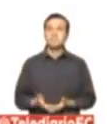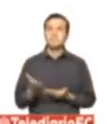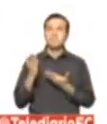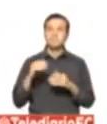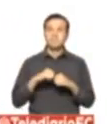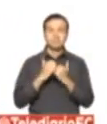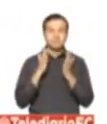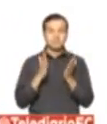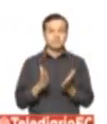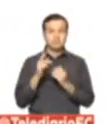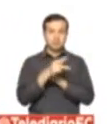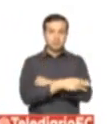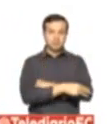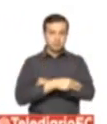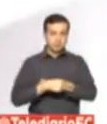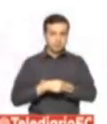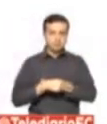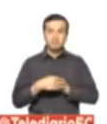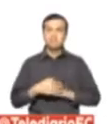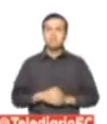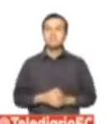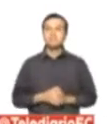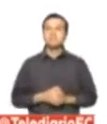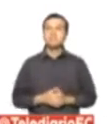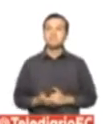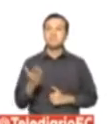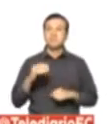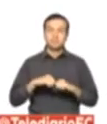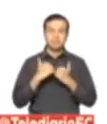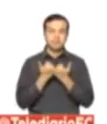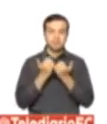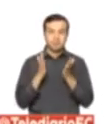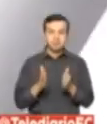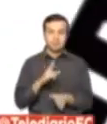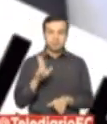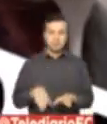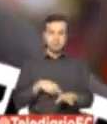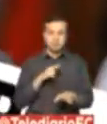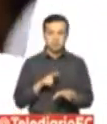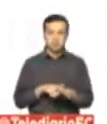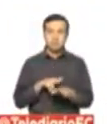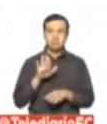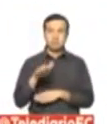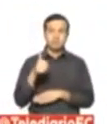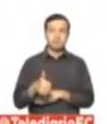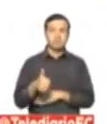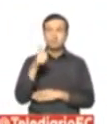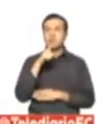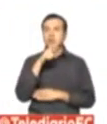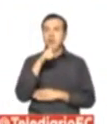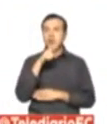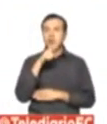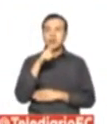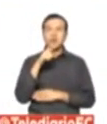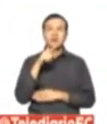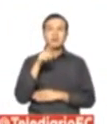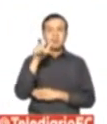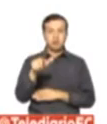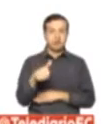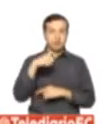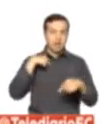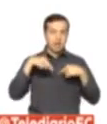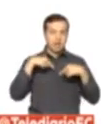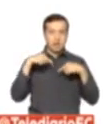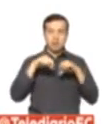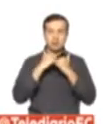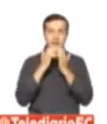Tello, asambleísta por Pastaza. Fernando Burbano, asambleísta nacional. Su jefe de bloque es Eliseo Azuero,